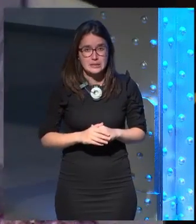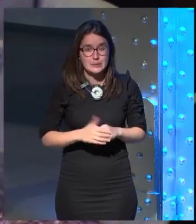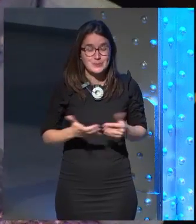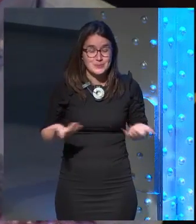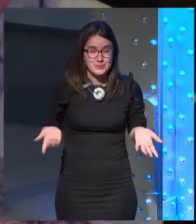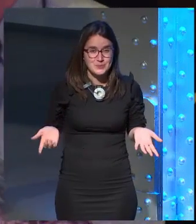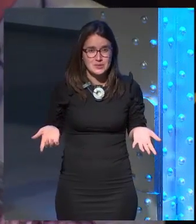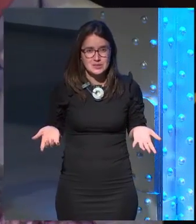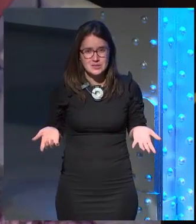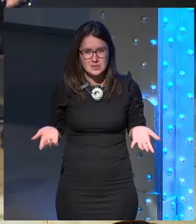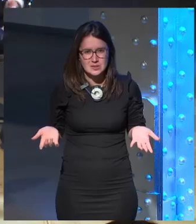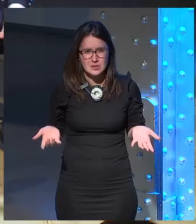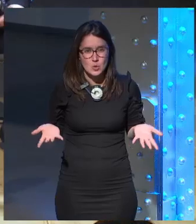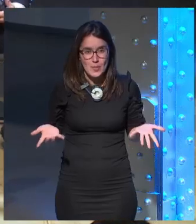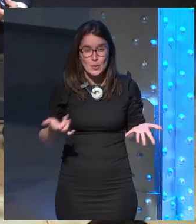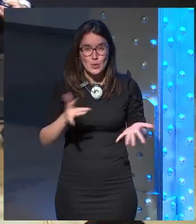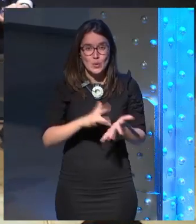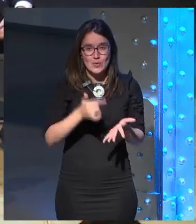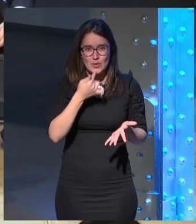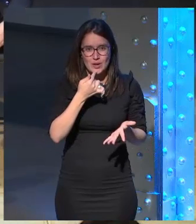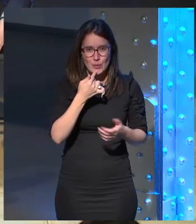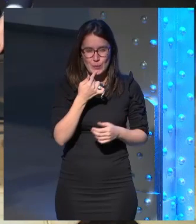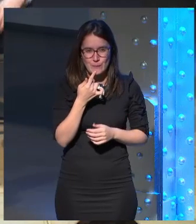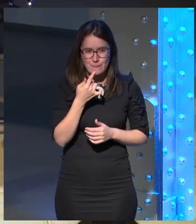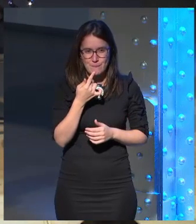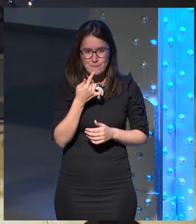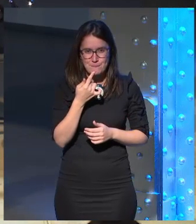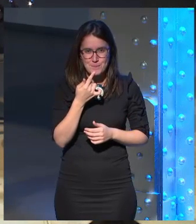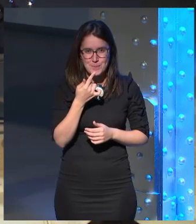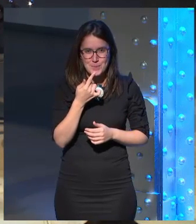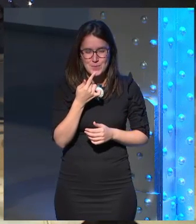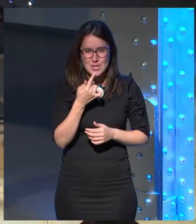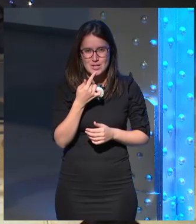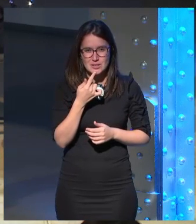know, when Elon said he was going to... Bueno, cuando Elon dijo que